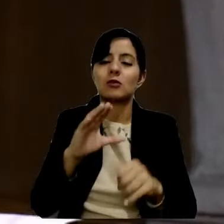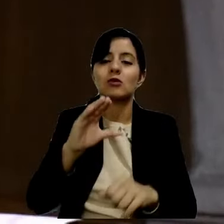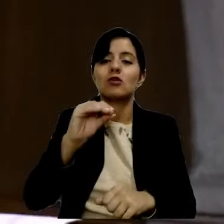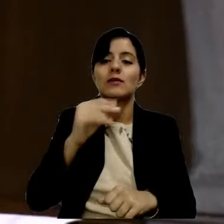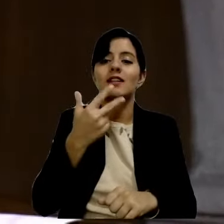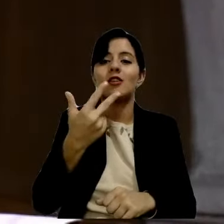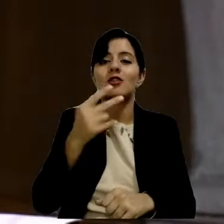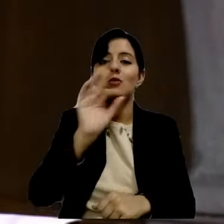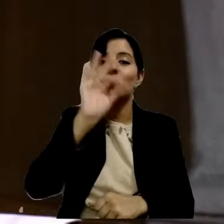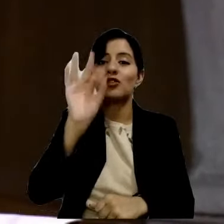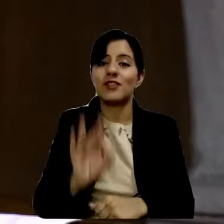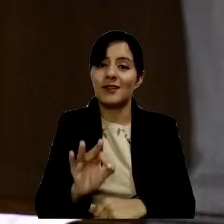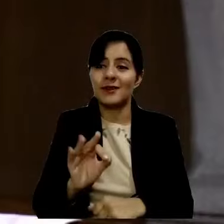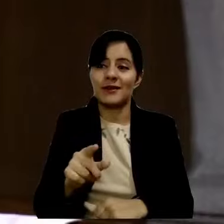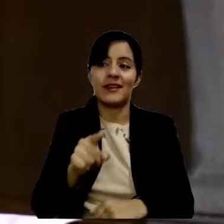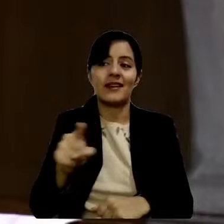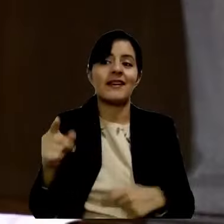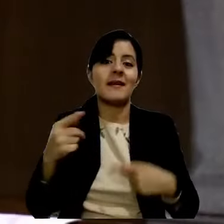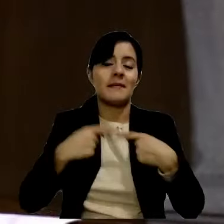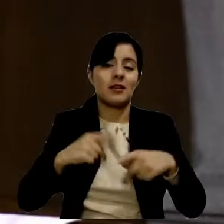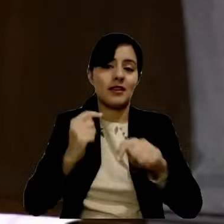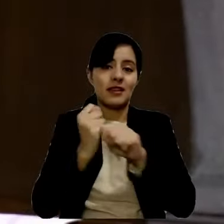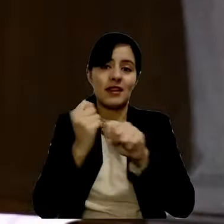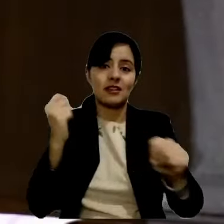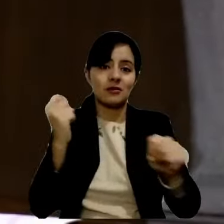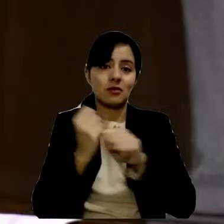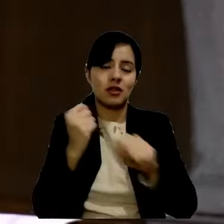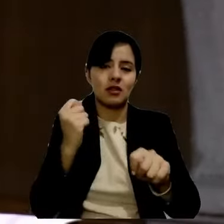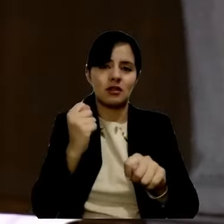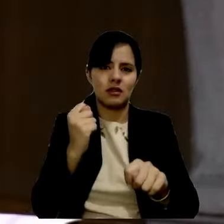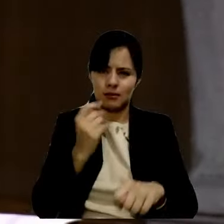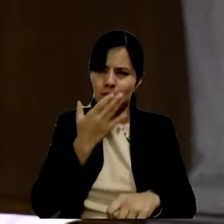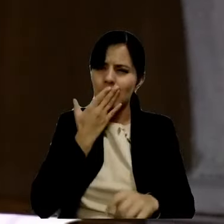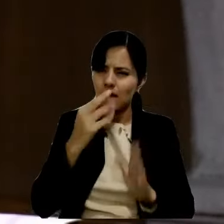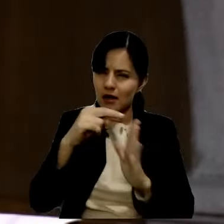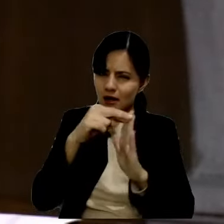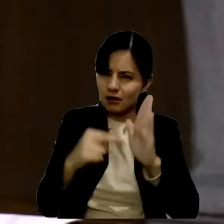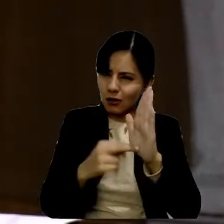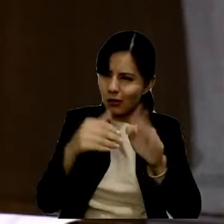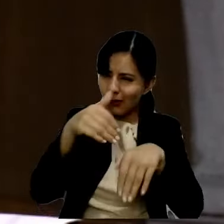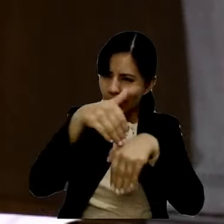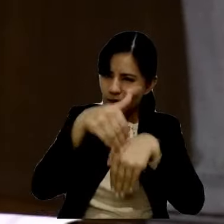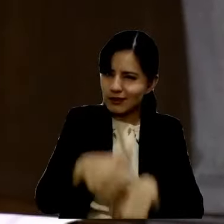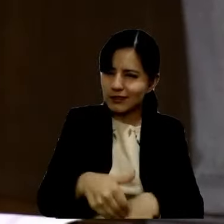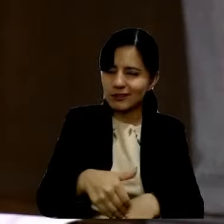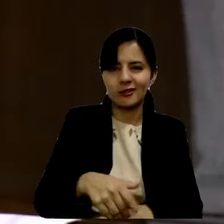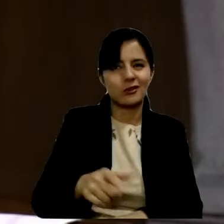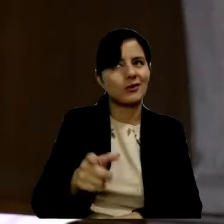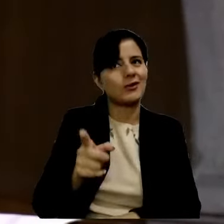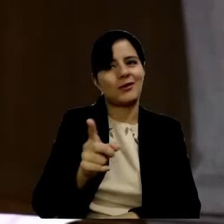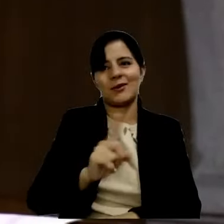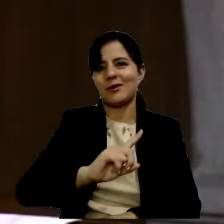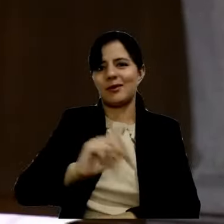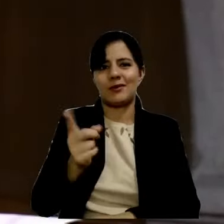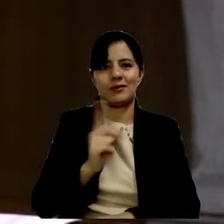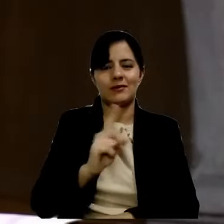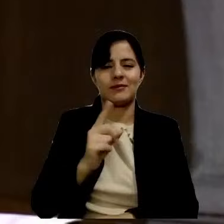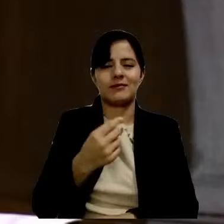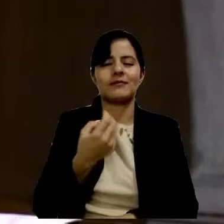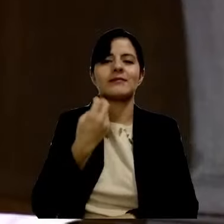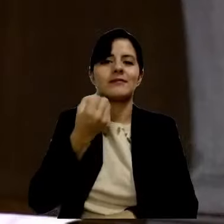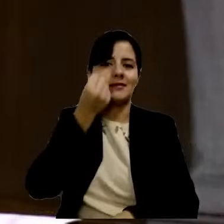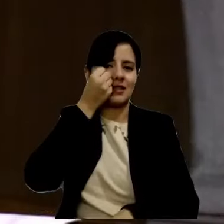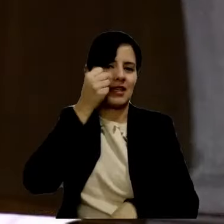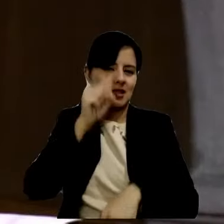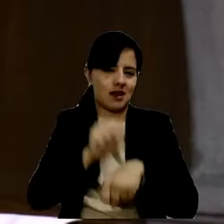los transportistas operan de manera irregular para abatir esta problemática la secretaria de movilidad